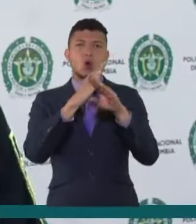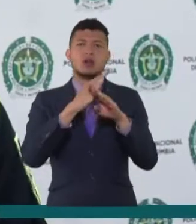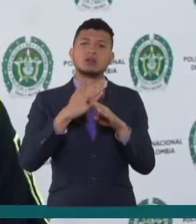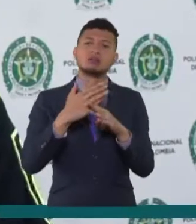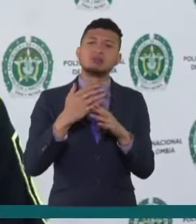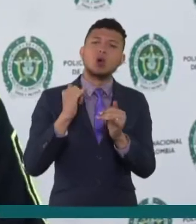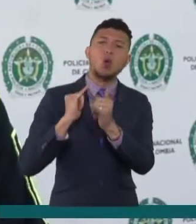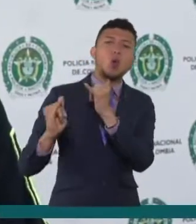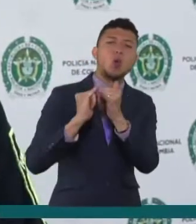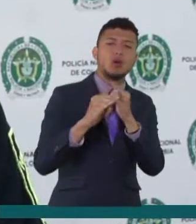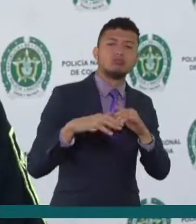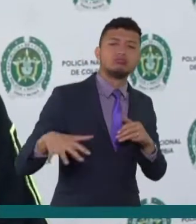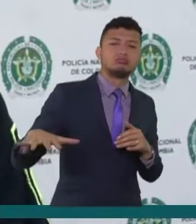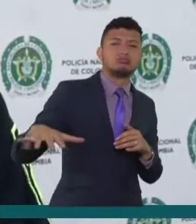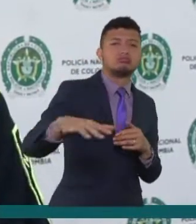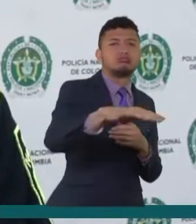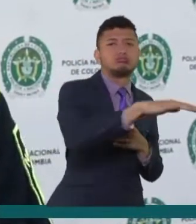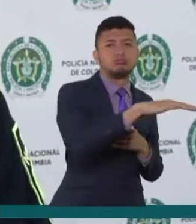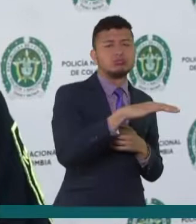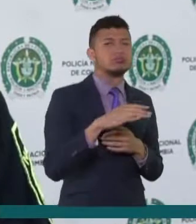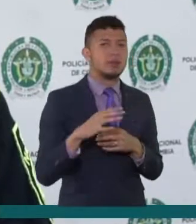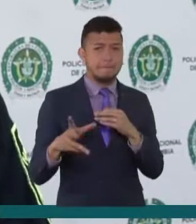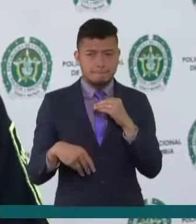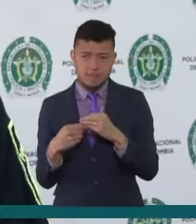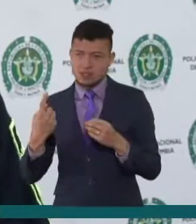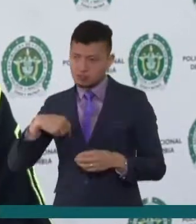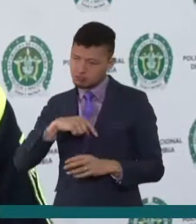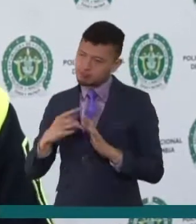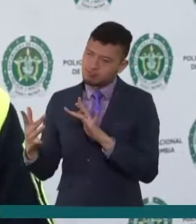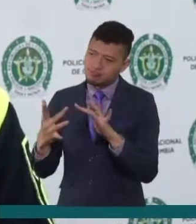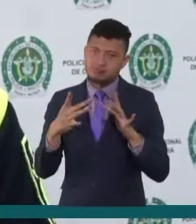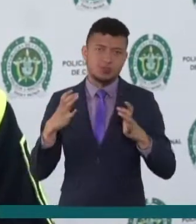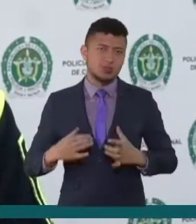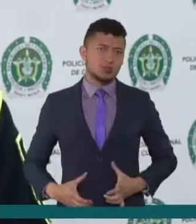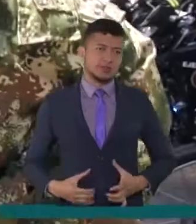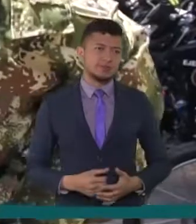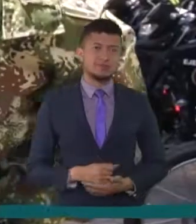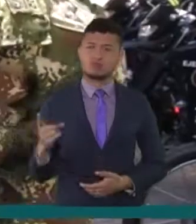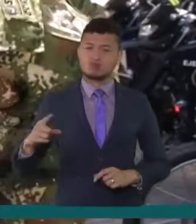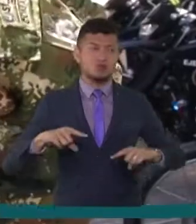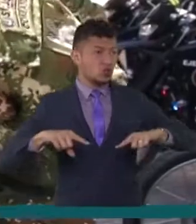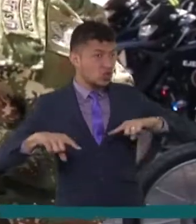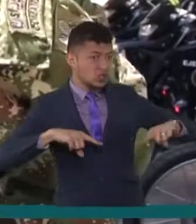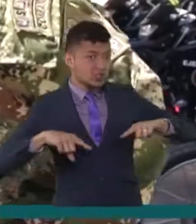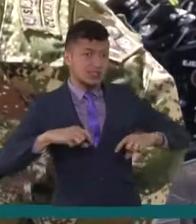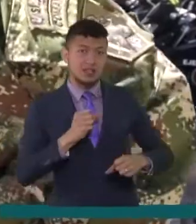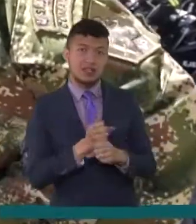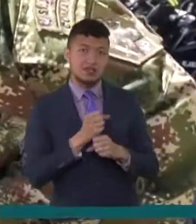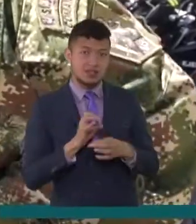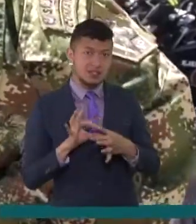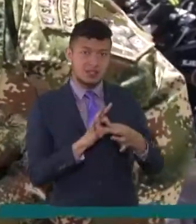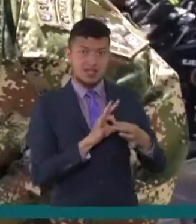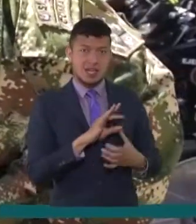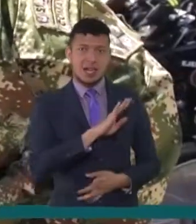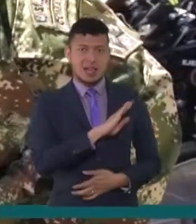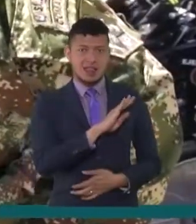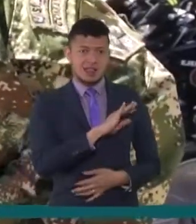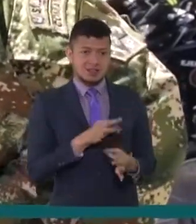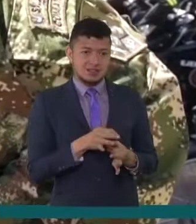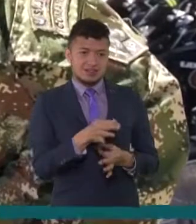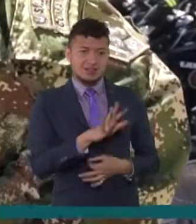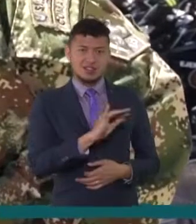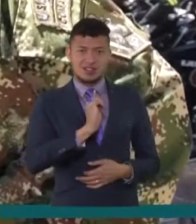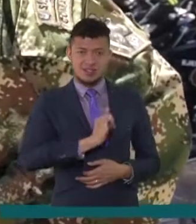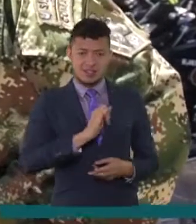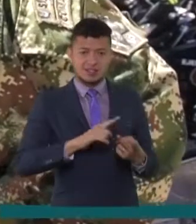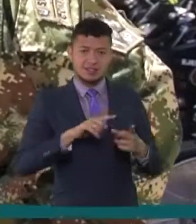seguridad periférica y nosotros abordamos ya, digamos, el contacto con la ciudadanía. Es una coordinación y un trabajo articulado con nuestra alcaldía